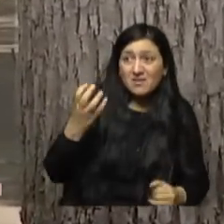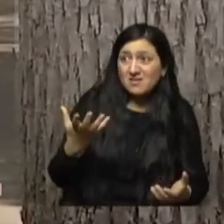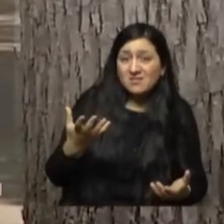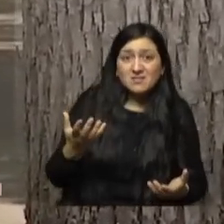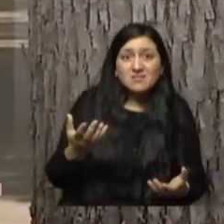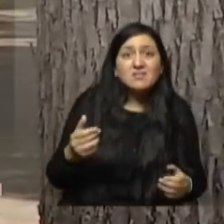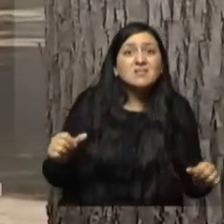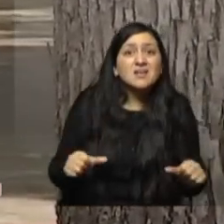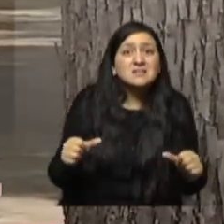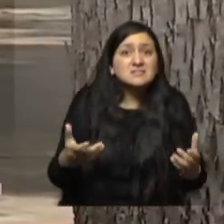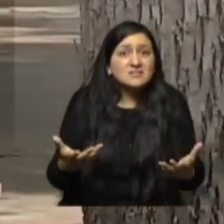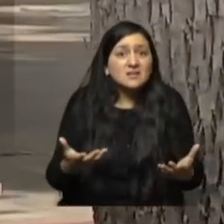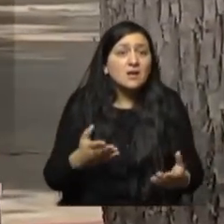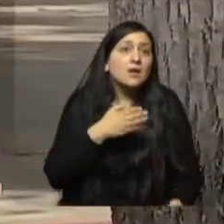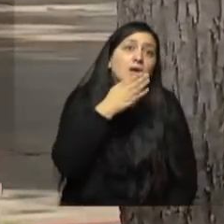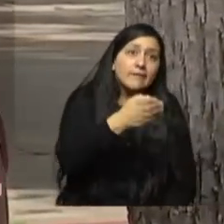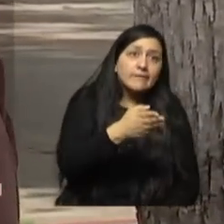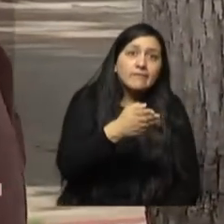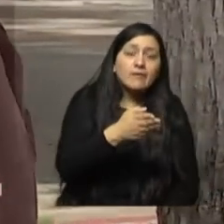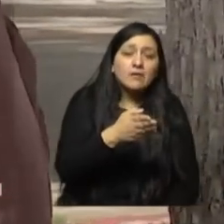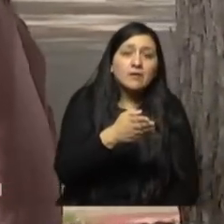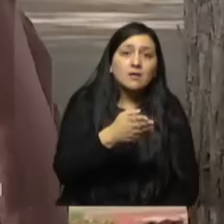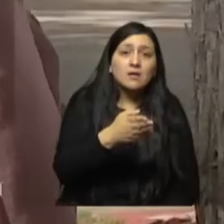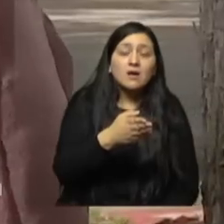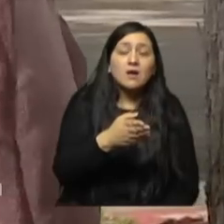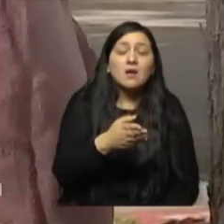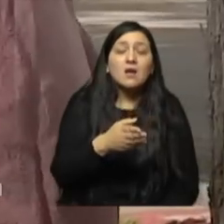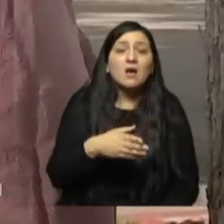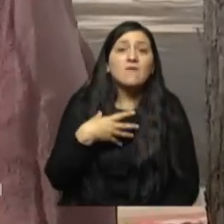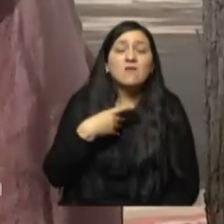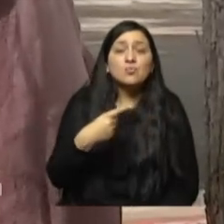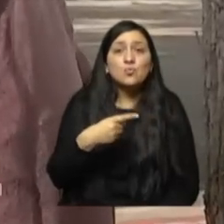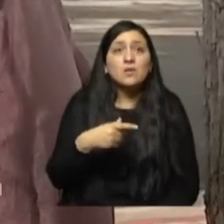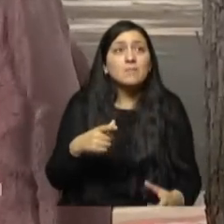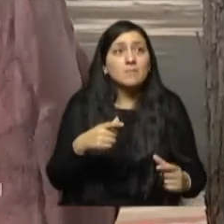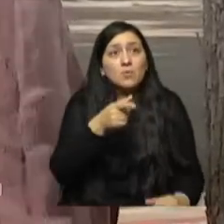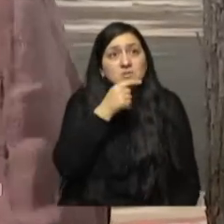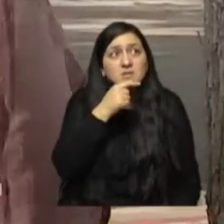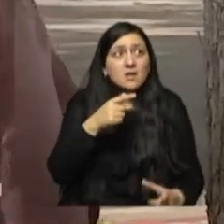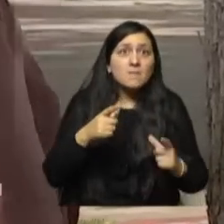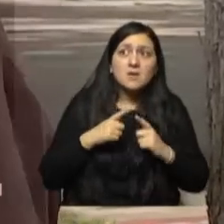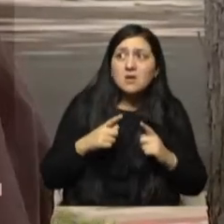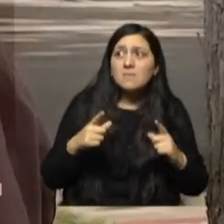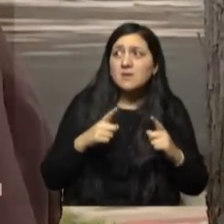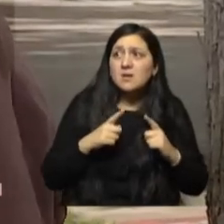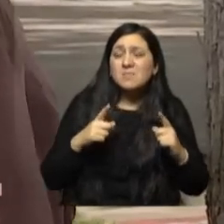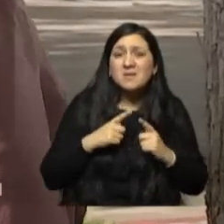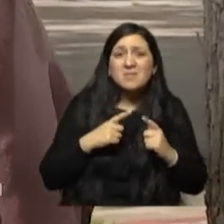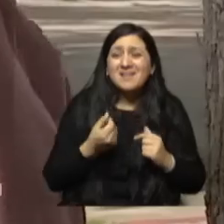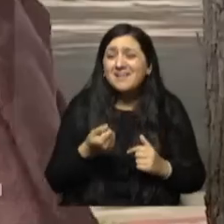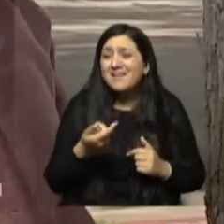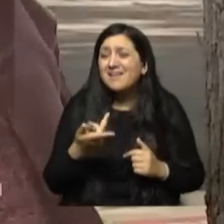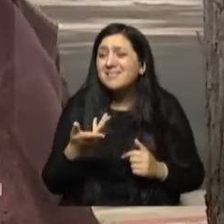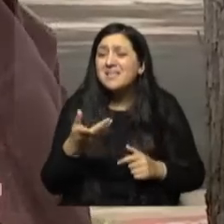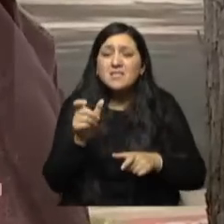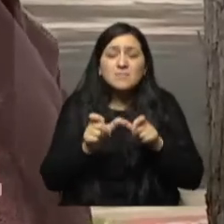hacer ir a la jefatura de policía y esperar y esperar, pero las personas que estaban ahí, yo